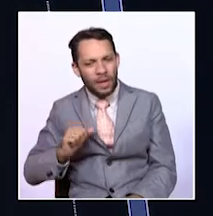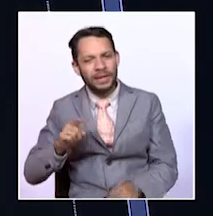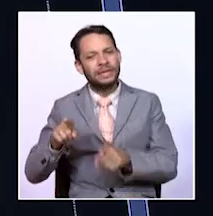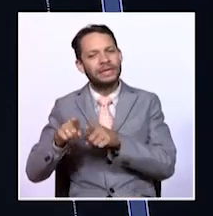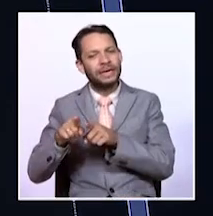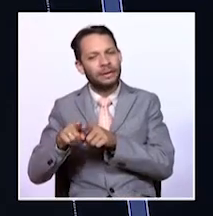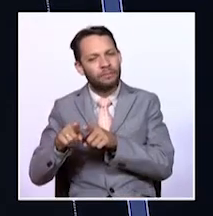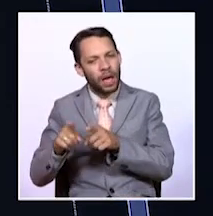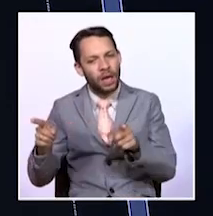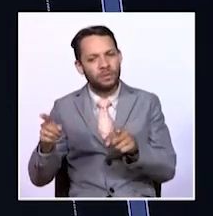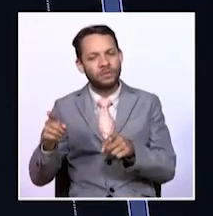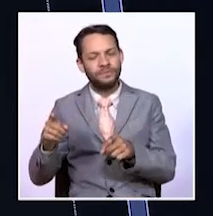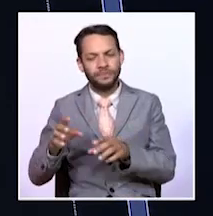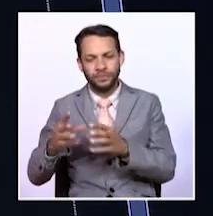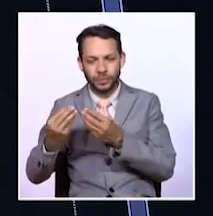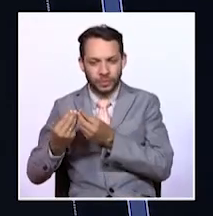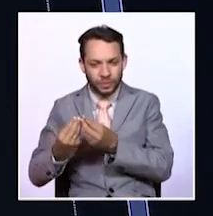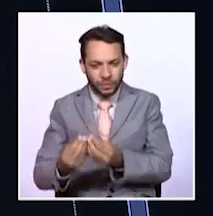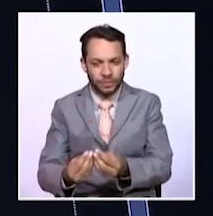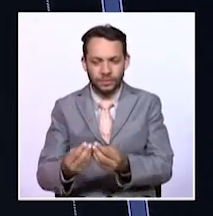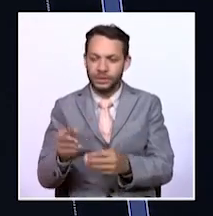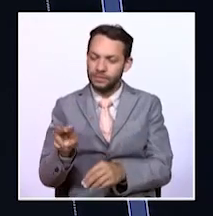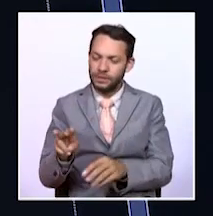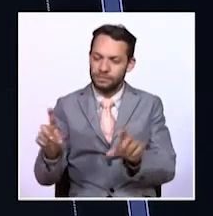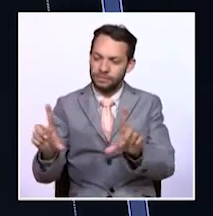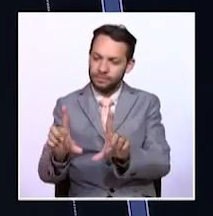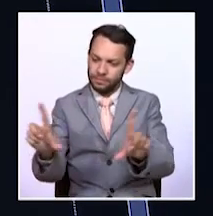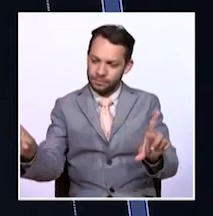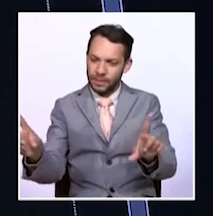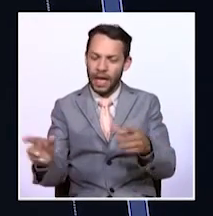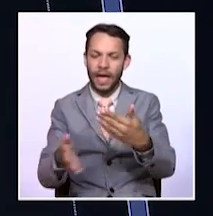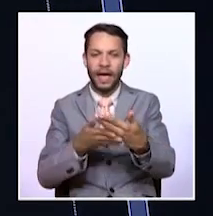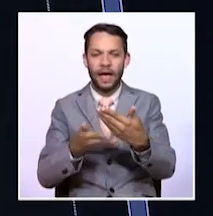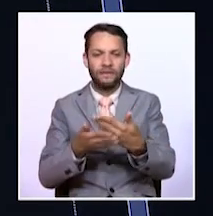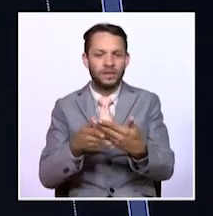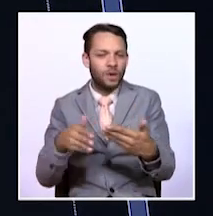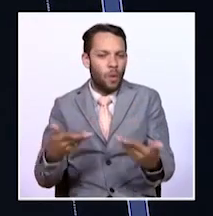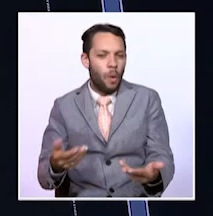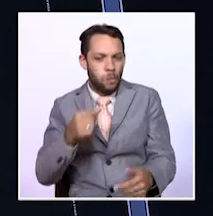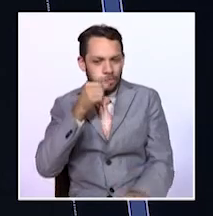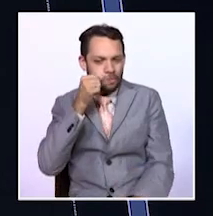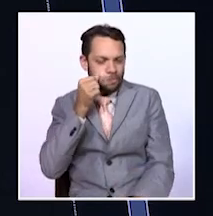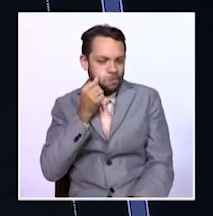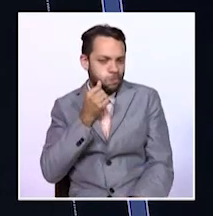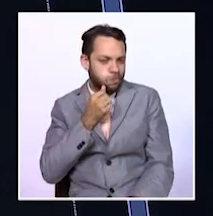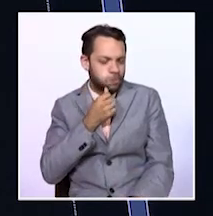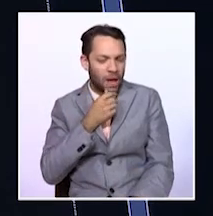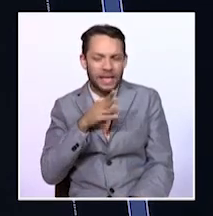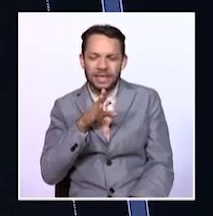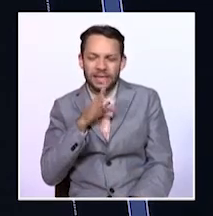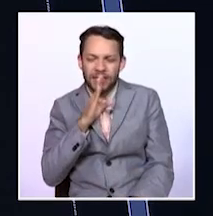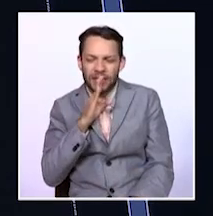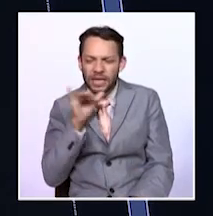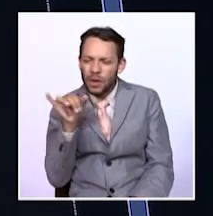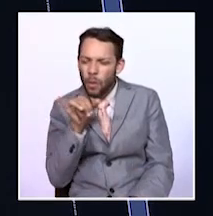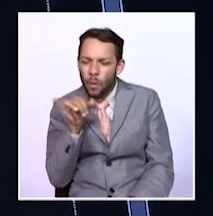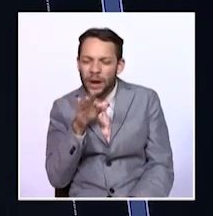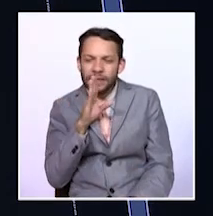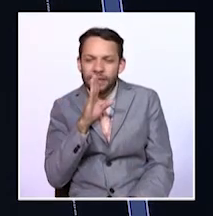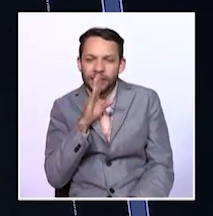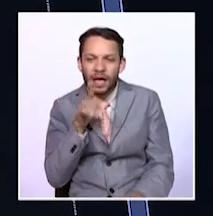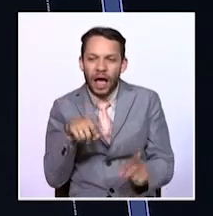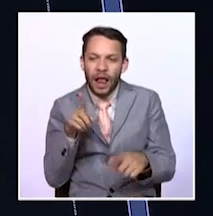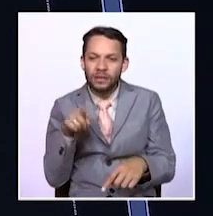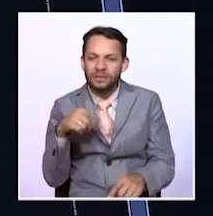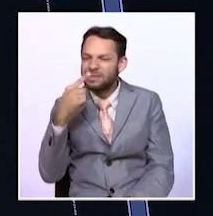hermanitos, y podemos ver y conocer cómo es el bebé, a quién se parece. Aquí vienen a pelearse